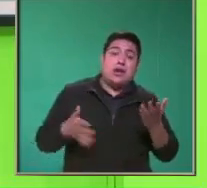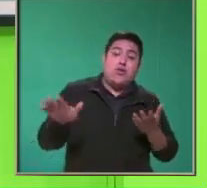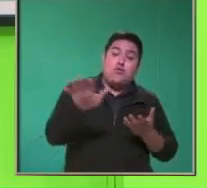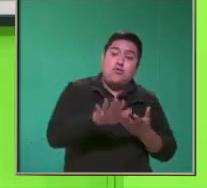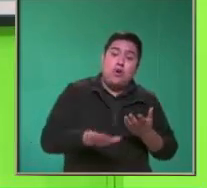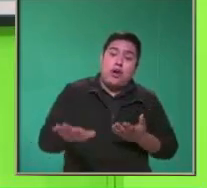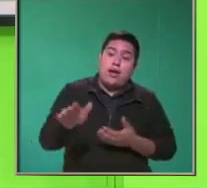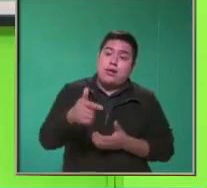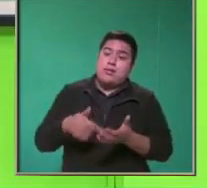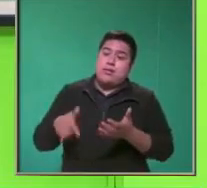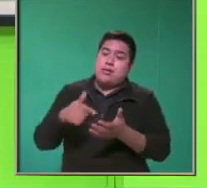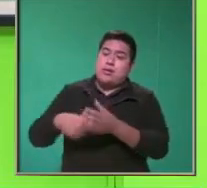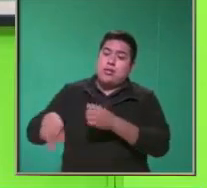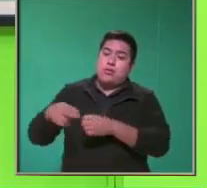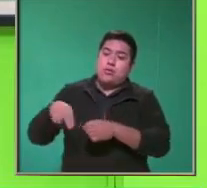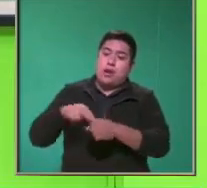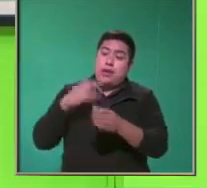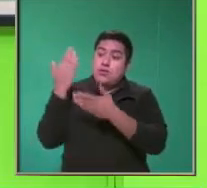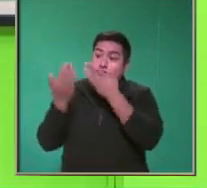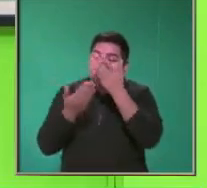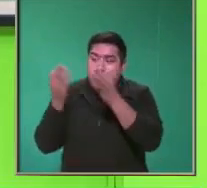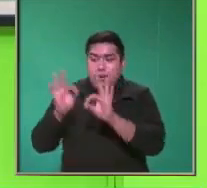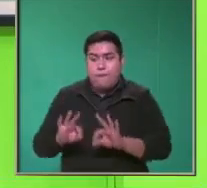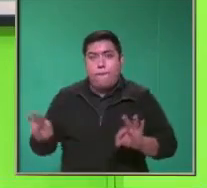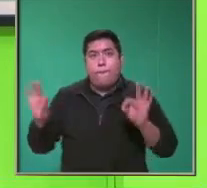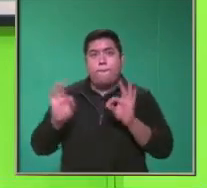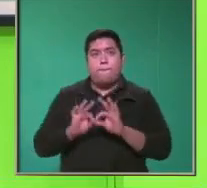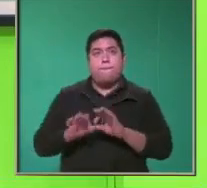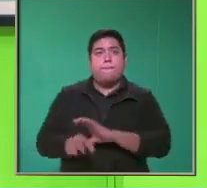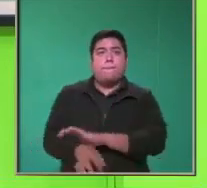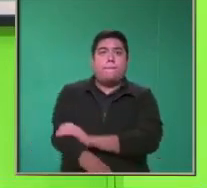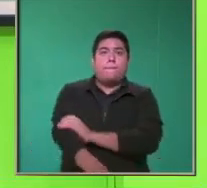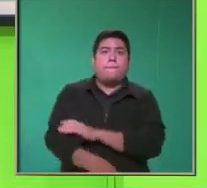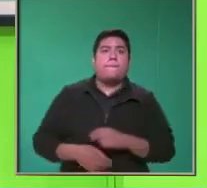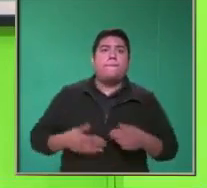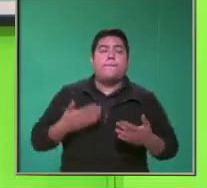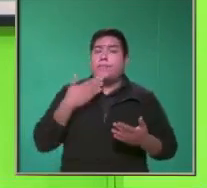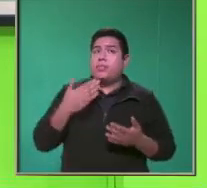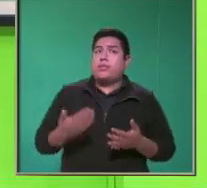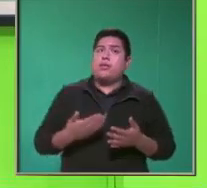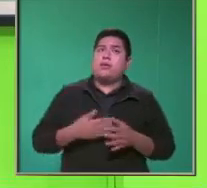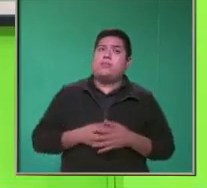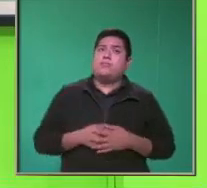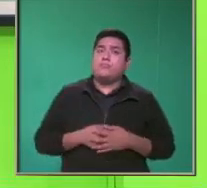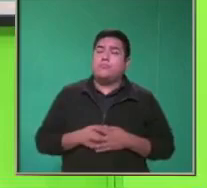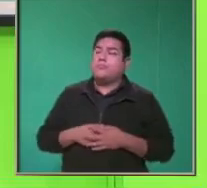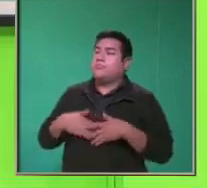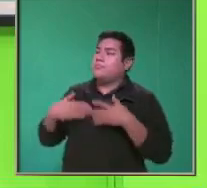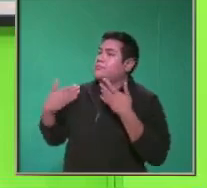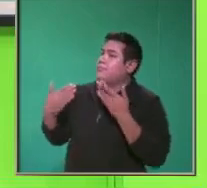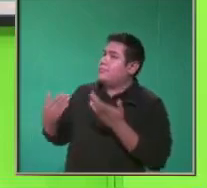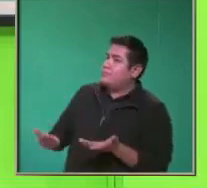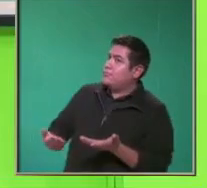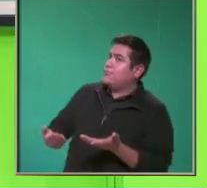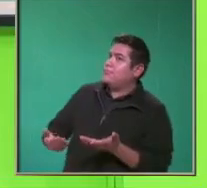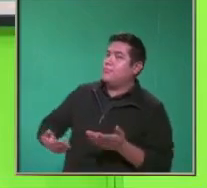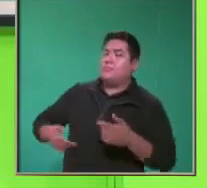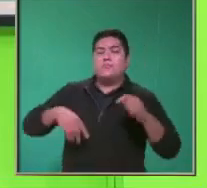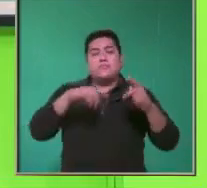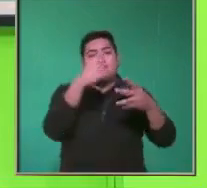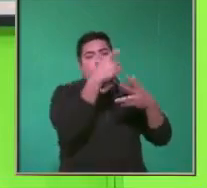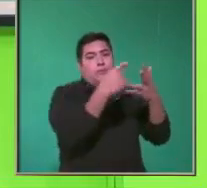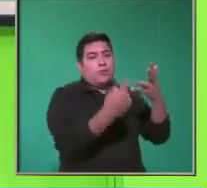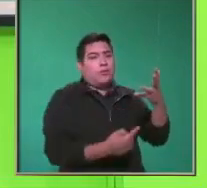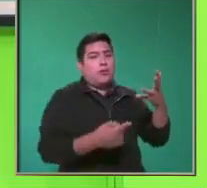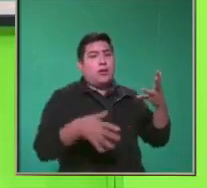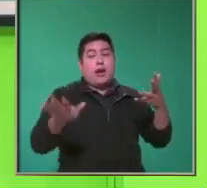naturales siempre será muy importante. Bien, ¿qué factores favorecen la presencia de estas regiones naturales? ¿Qué es